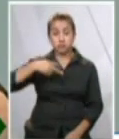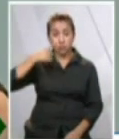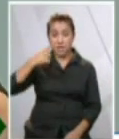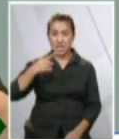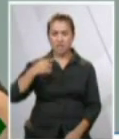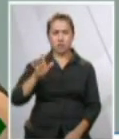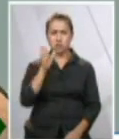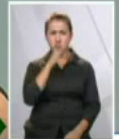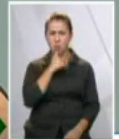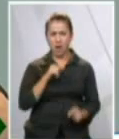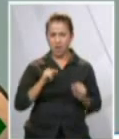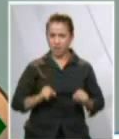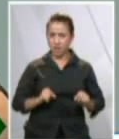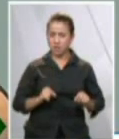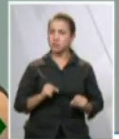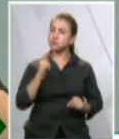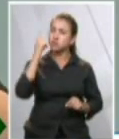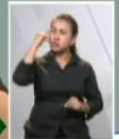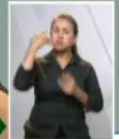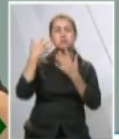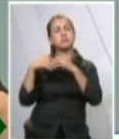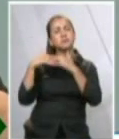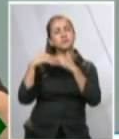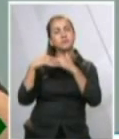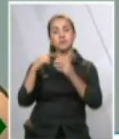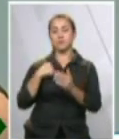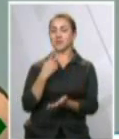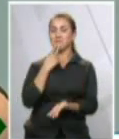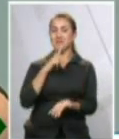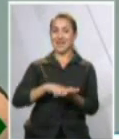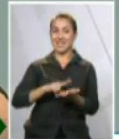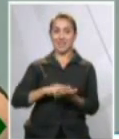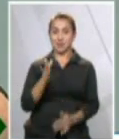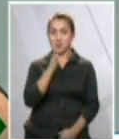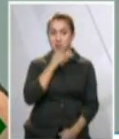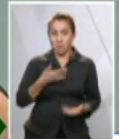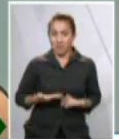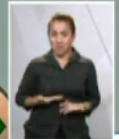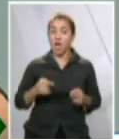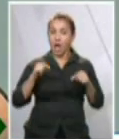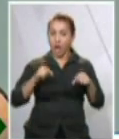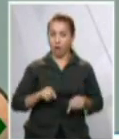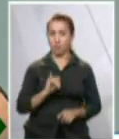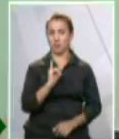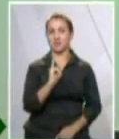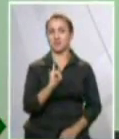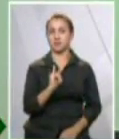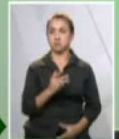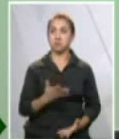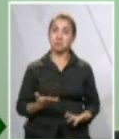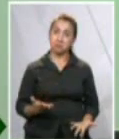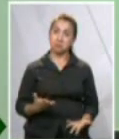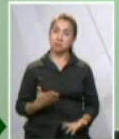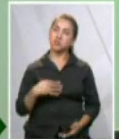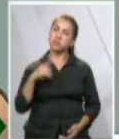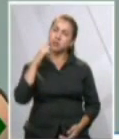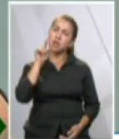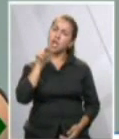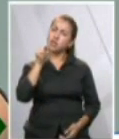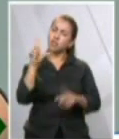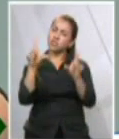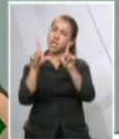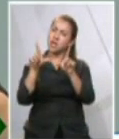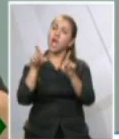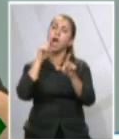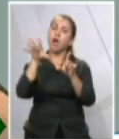no existe. O sea, dentro de mi realidad no existía. Ahora sí. Entonces, eso era lo que buscaba.